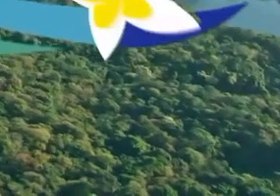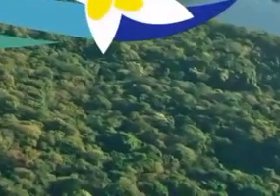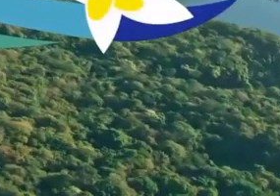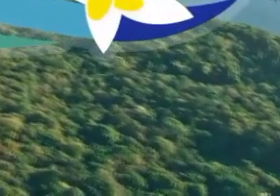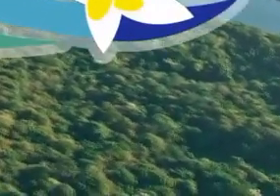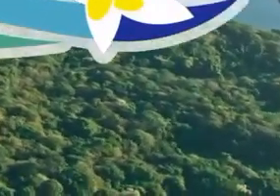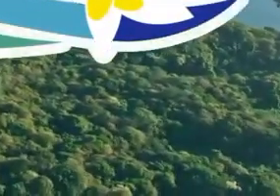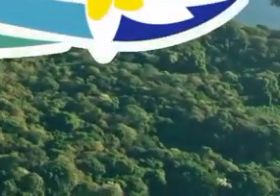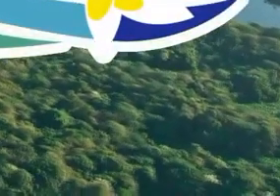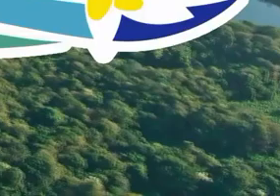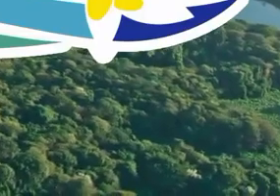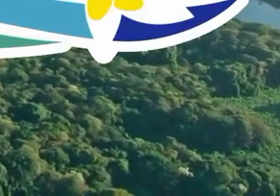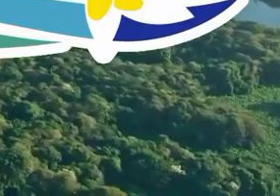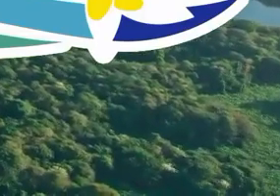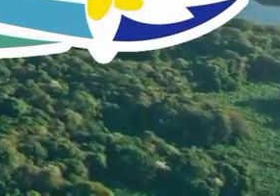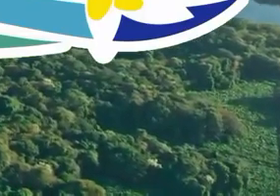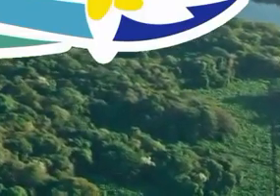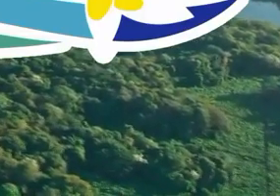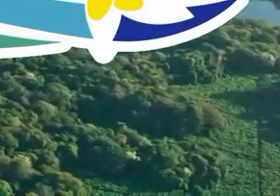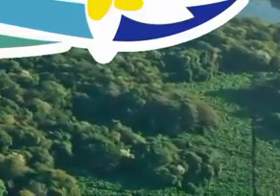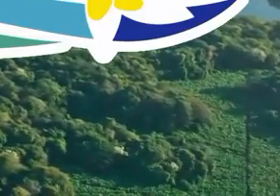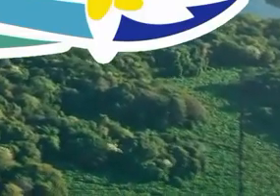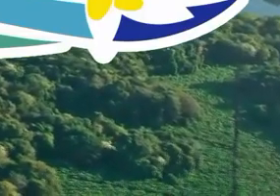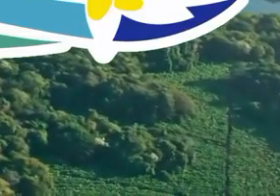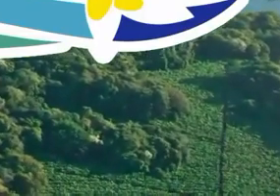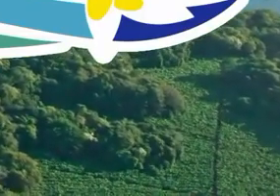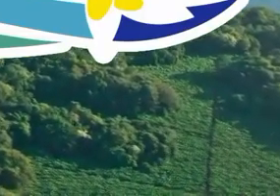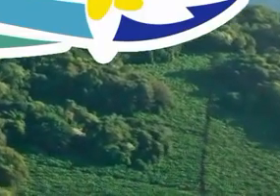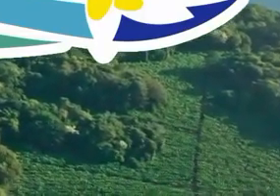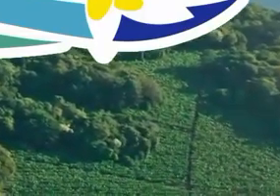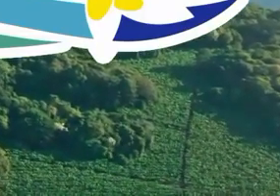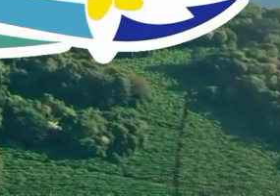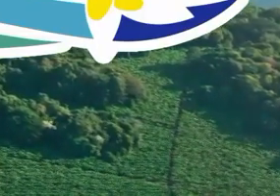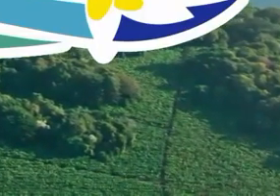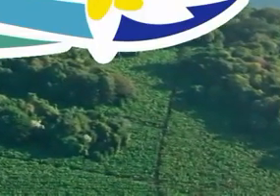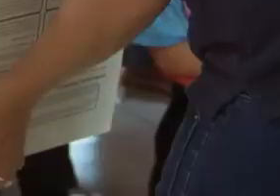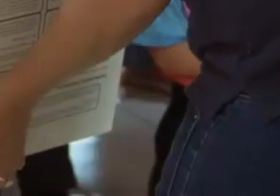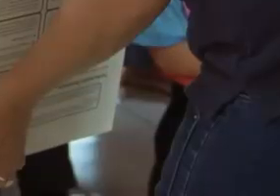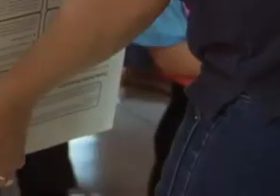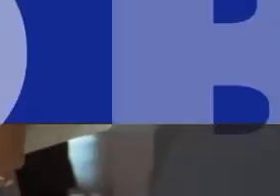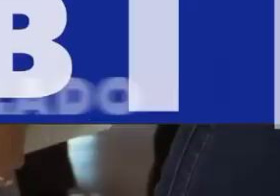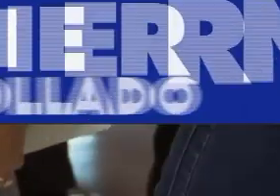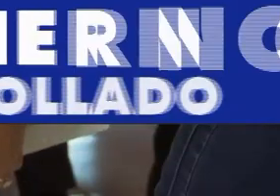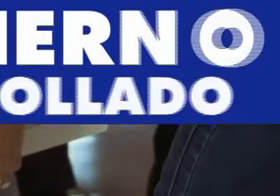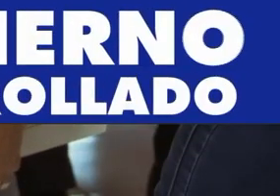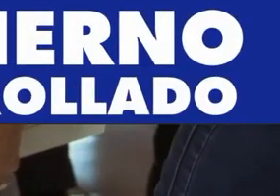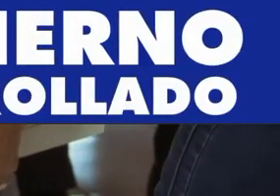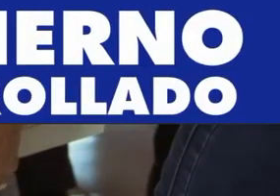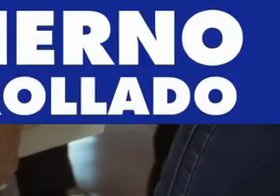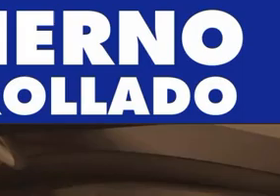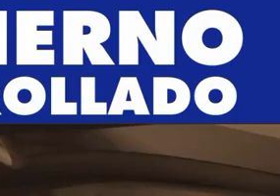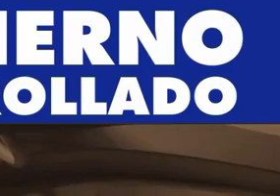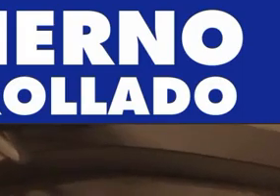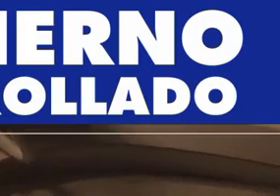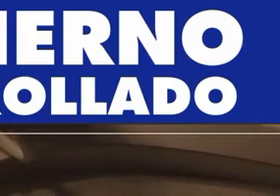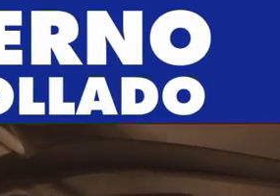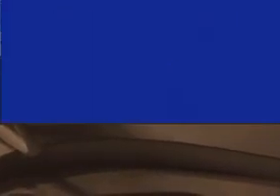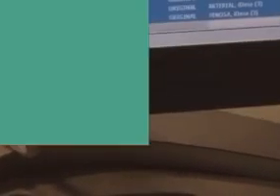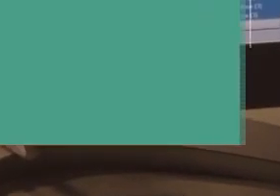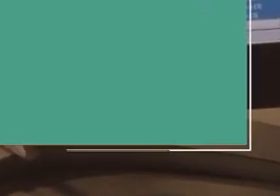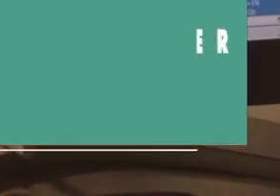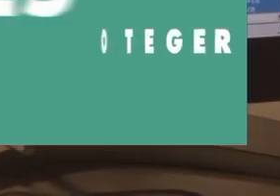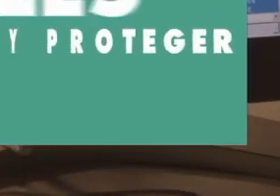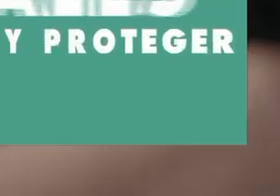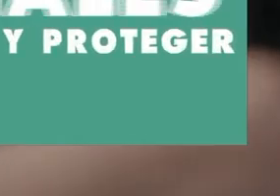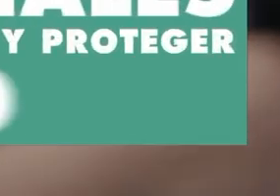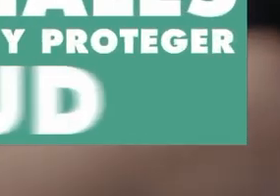Nicaragua linda, el corazón del cielo late por las victorias. Con nuestro buen gobierno hemos desarrollado